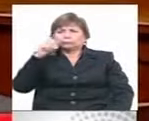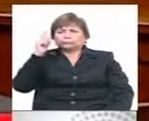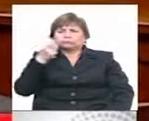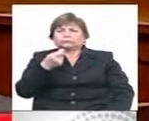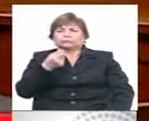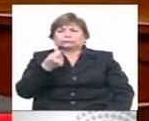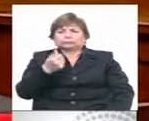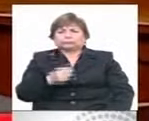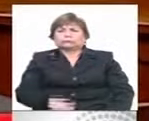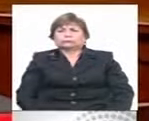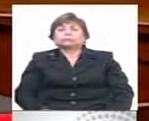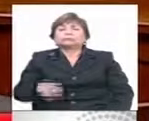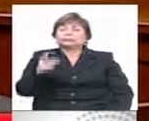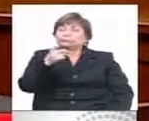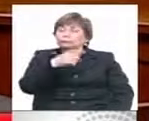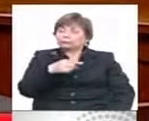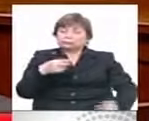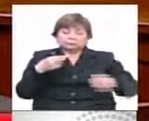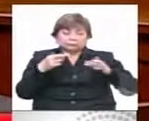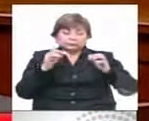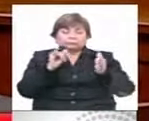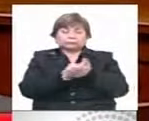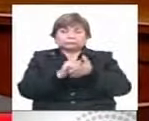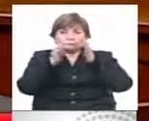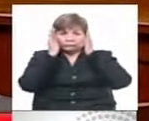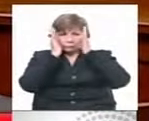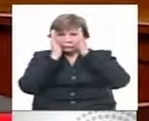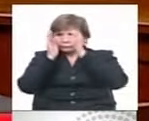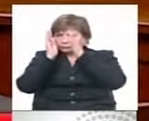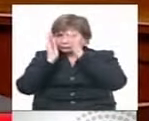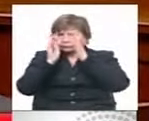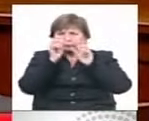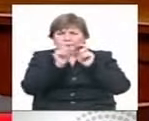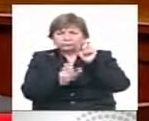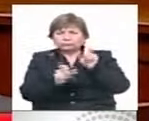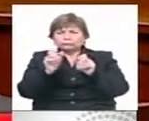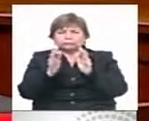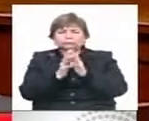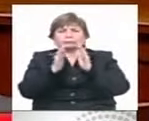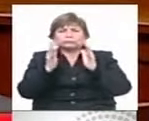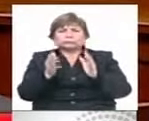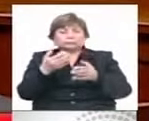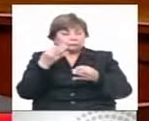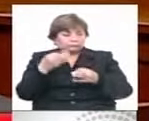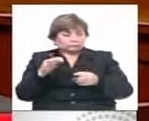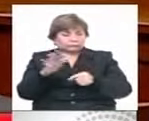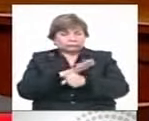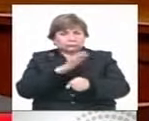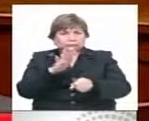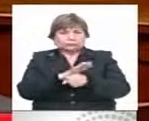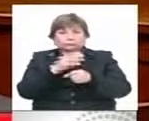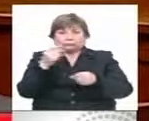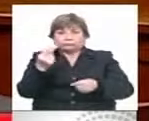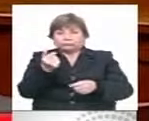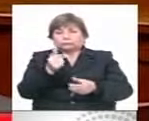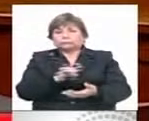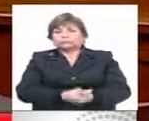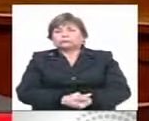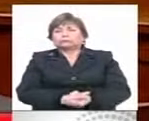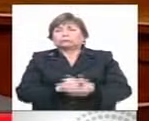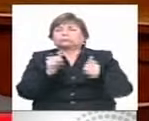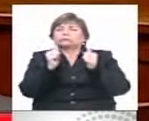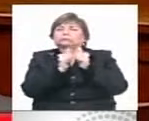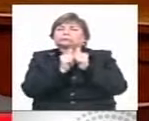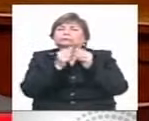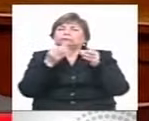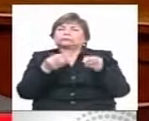soles. Ello permitirá atender las necesidades de la población con mayor eficacia, de manera más rápida y con la